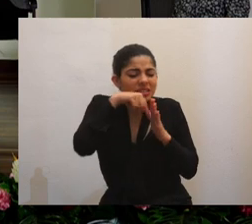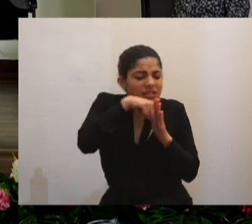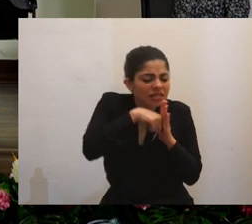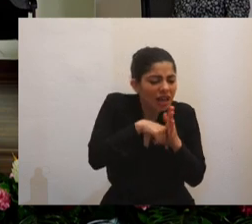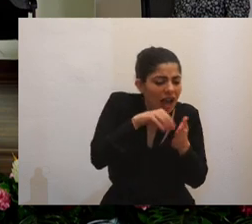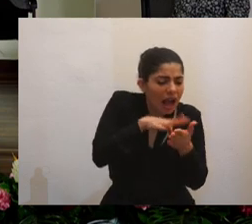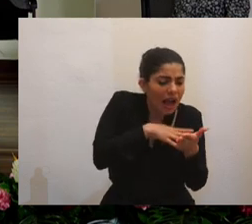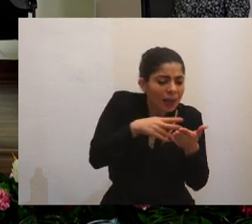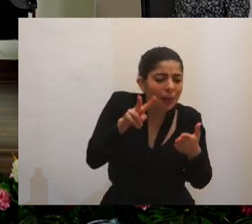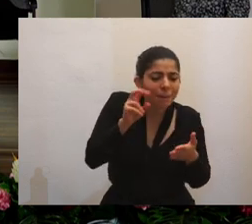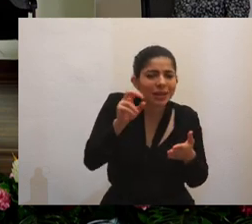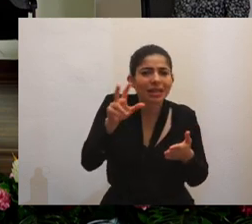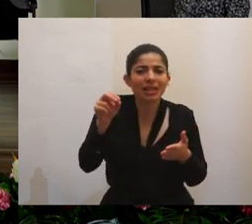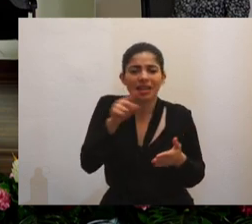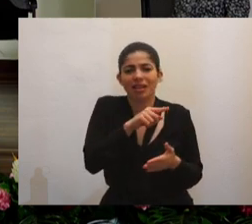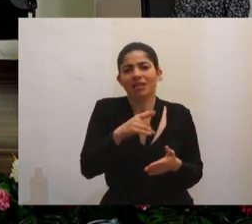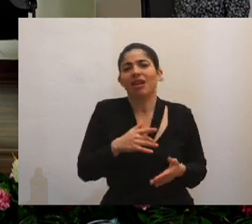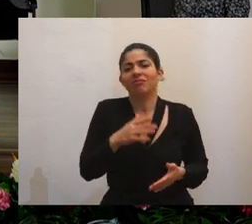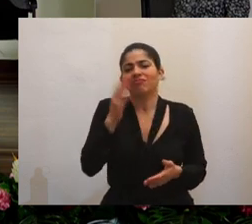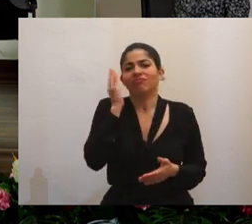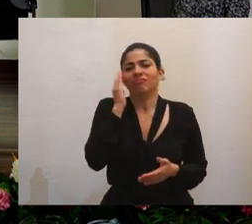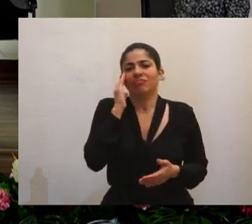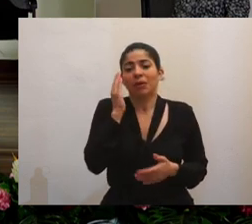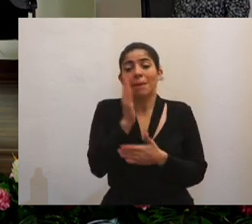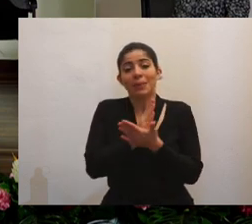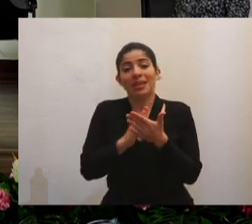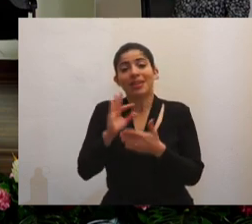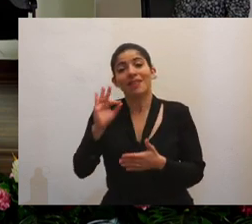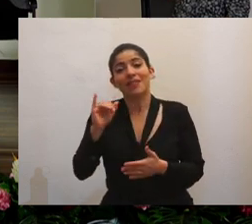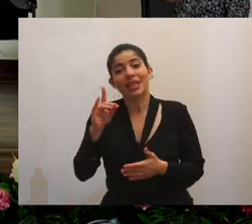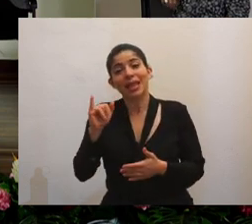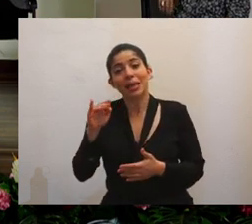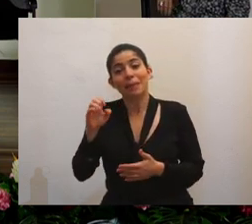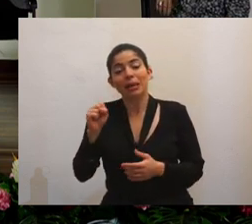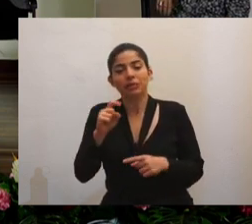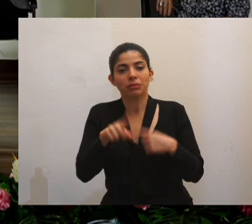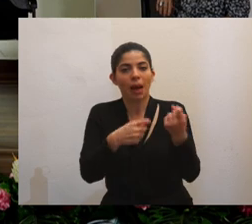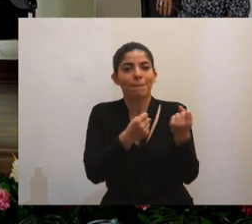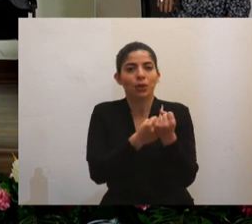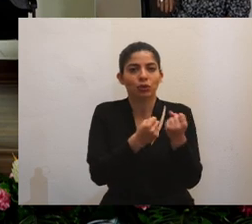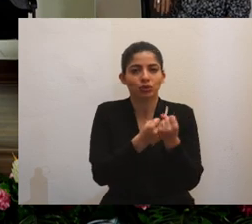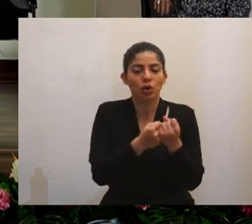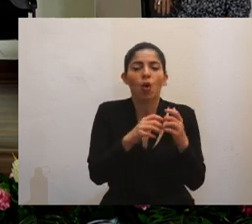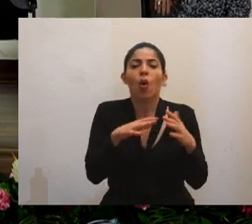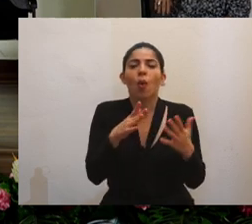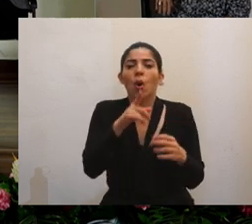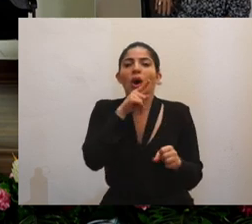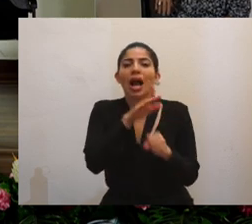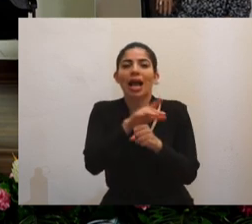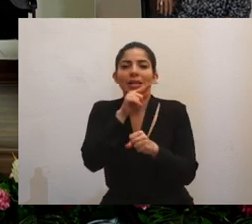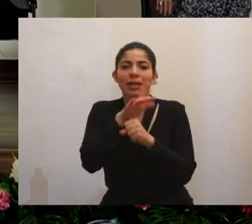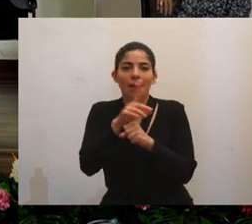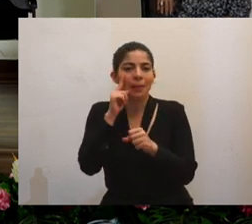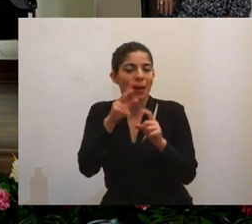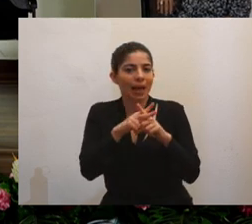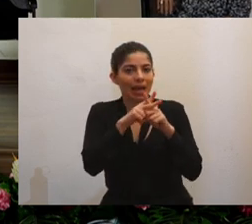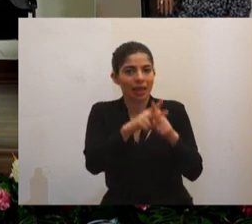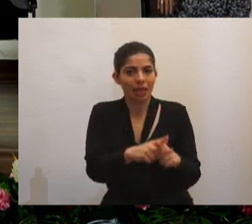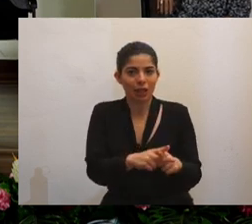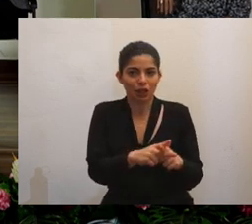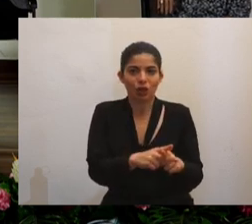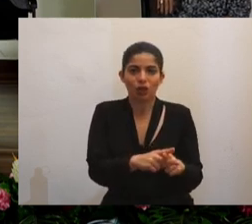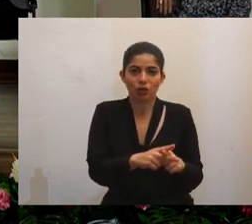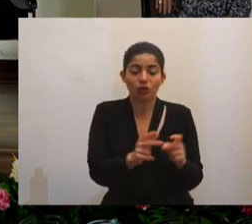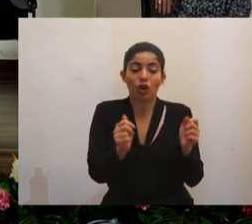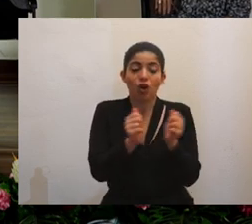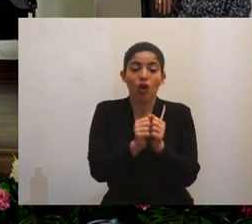Agenda 2030. De parte de FIDEIMAS estaremos apoyando con garantías para los créditos que a través